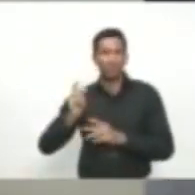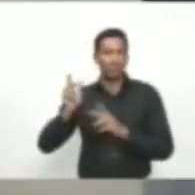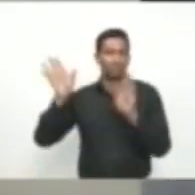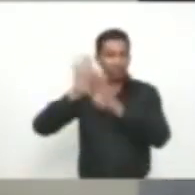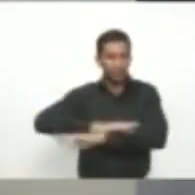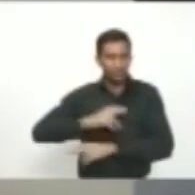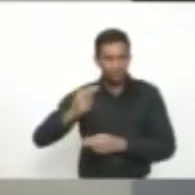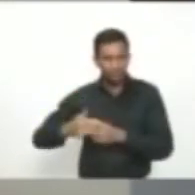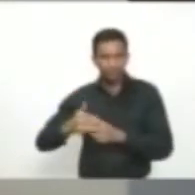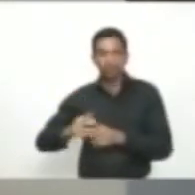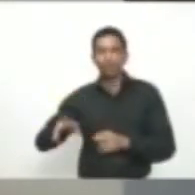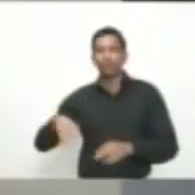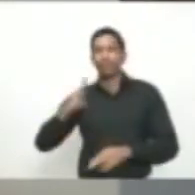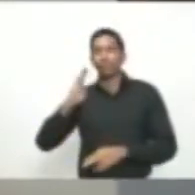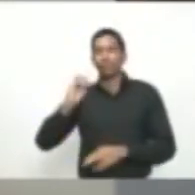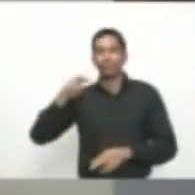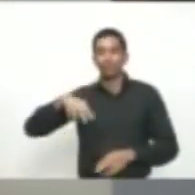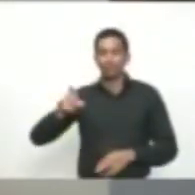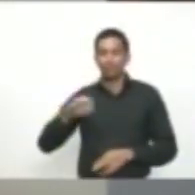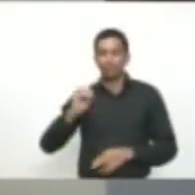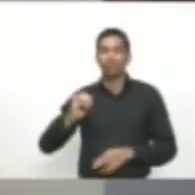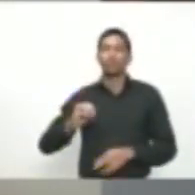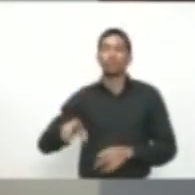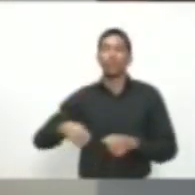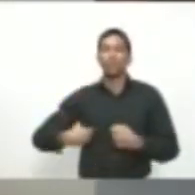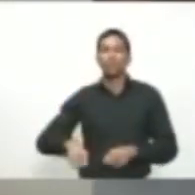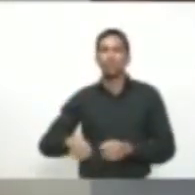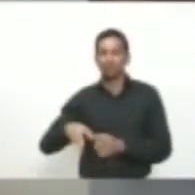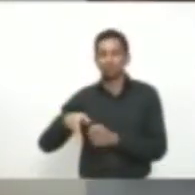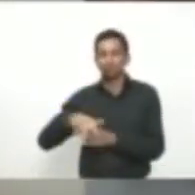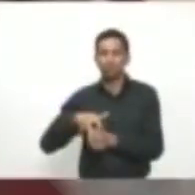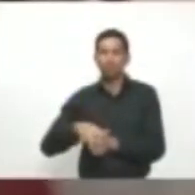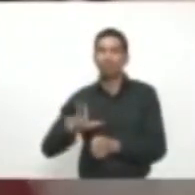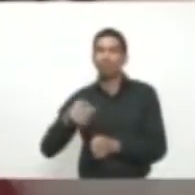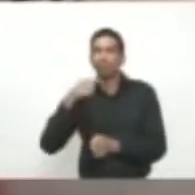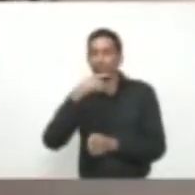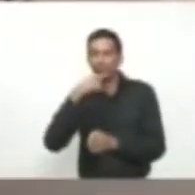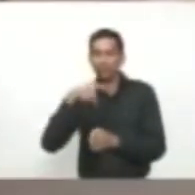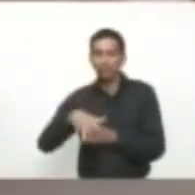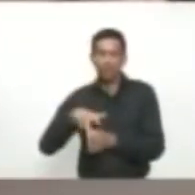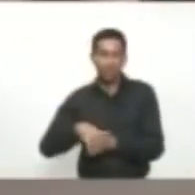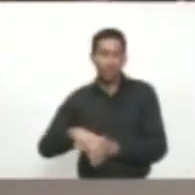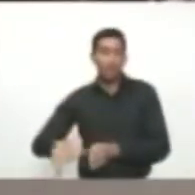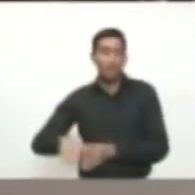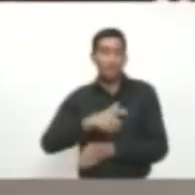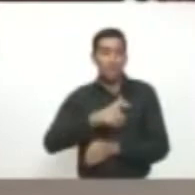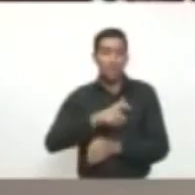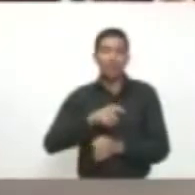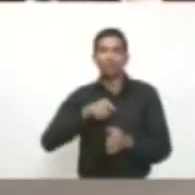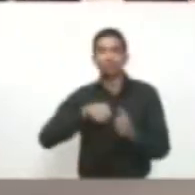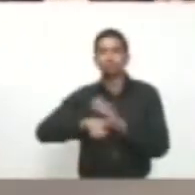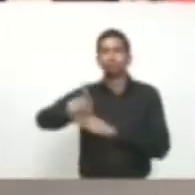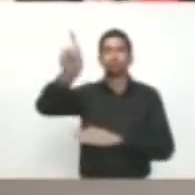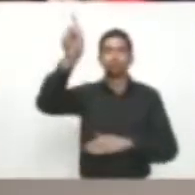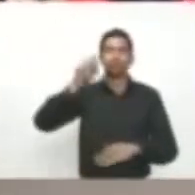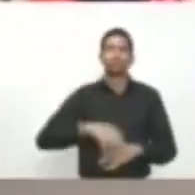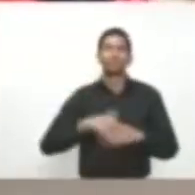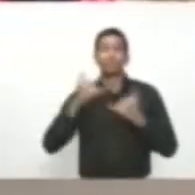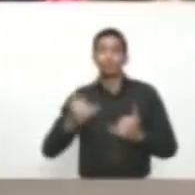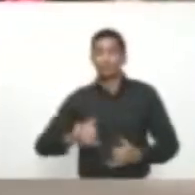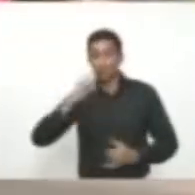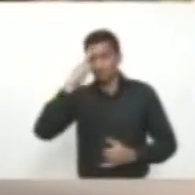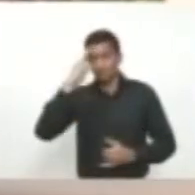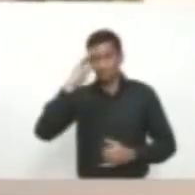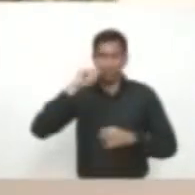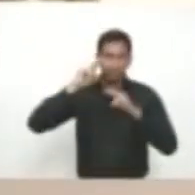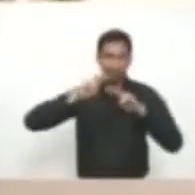se movilizaban a bordo de una motocicleta color rojo y tras dispararle se dieron a la huida. A esta hora la policía adelanta los